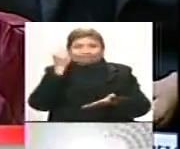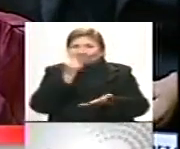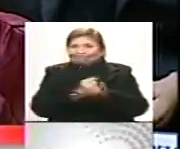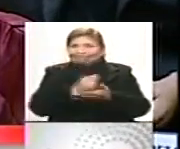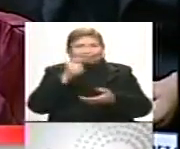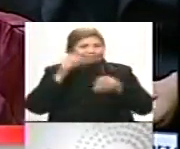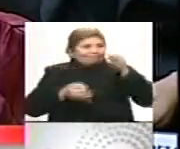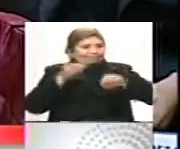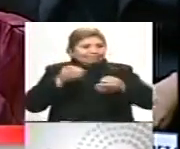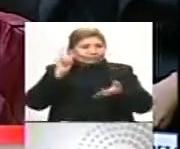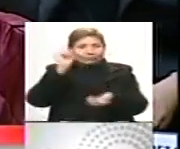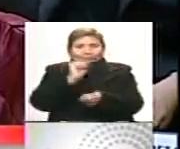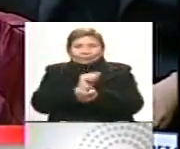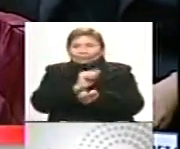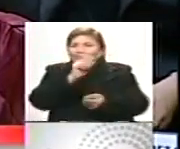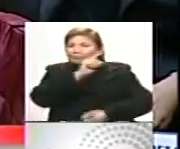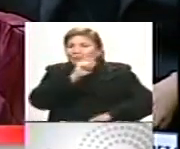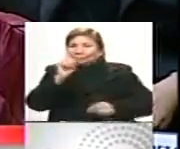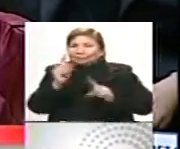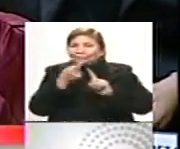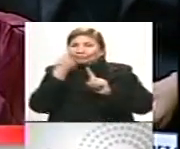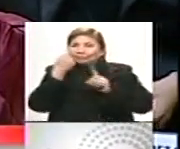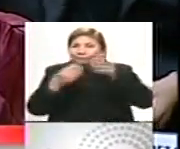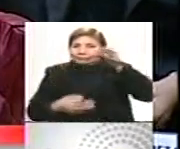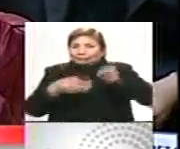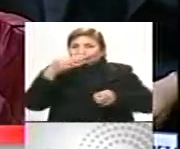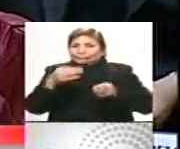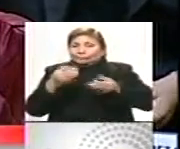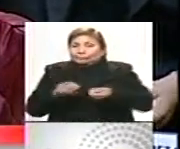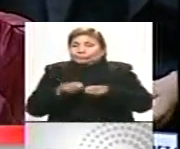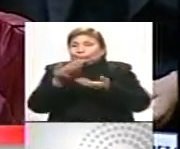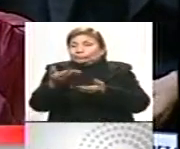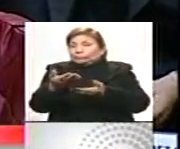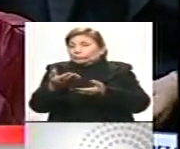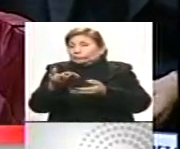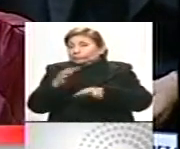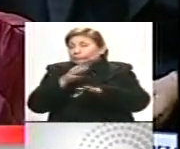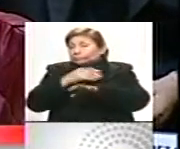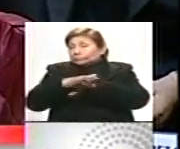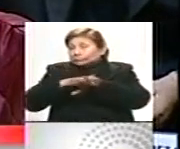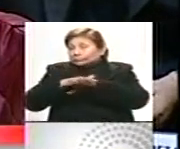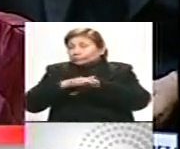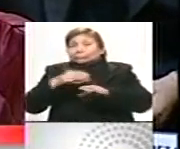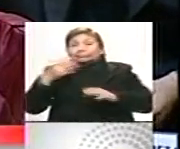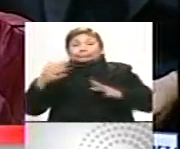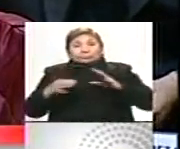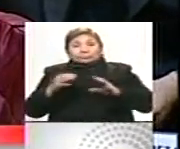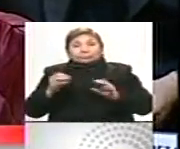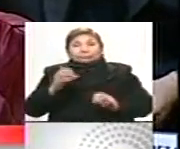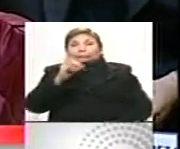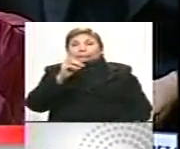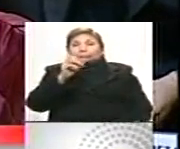condenatoria emitida en primera instancia en calidad de autor o cómplice por la comisión de delito